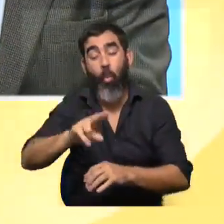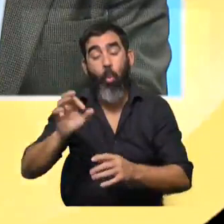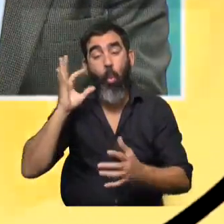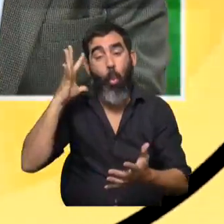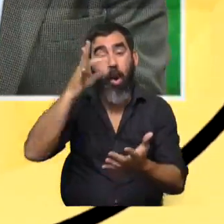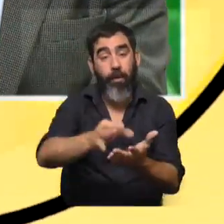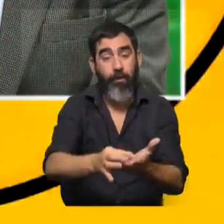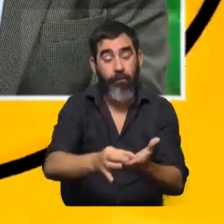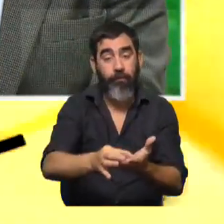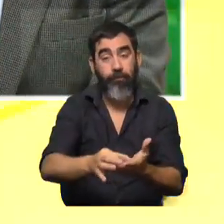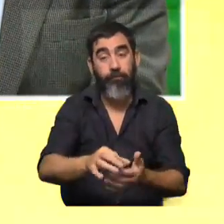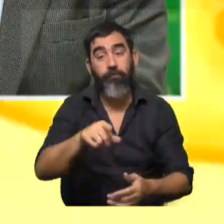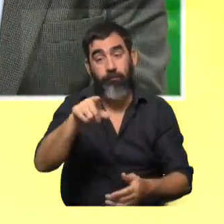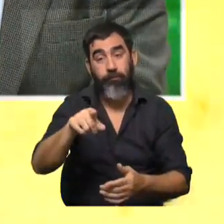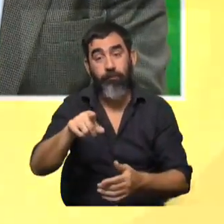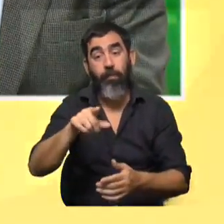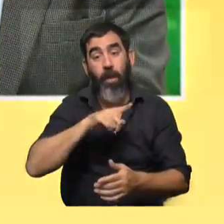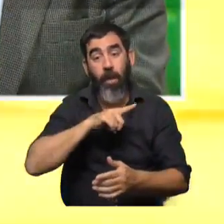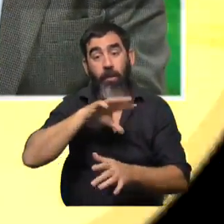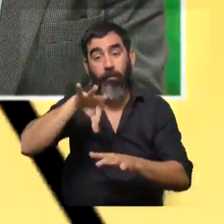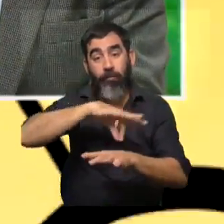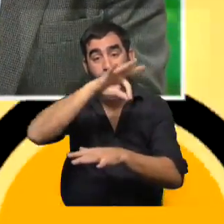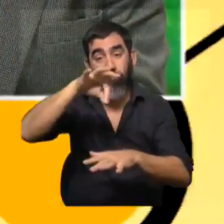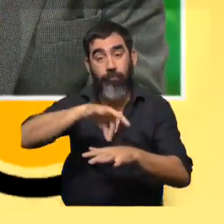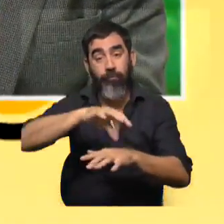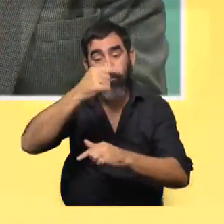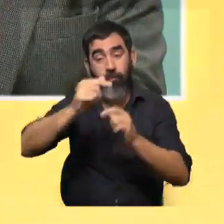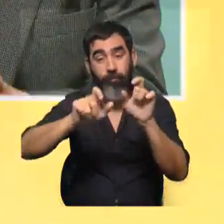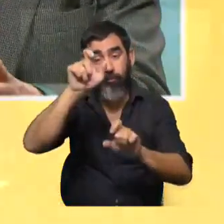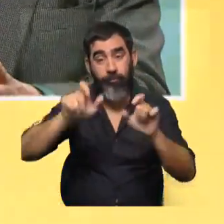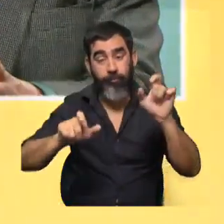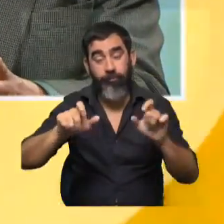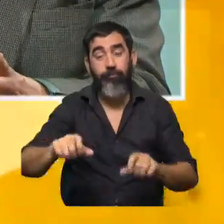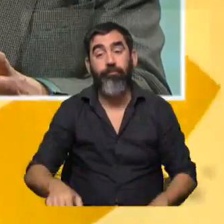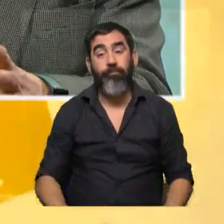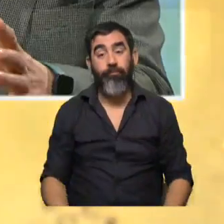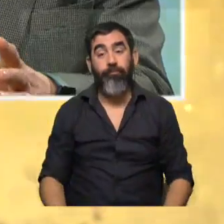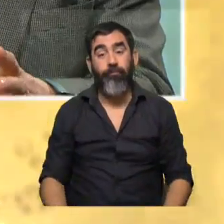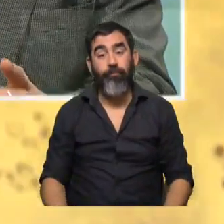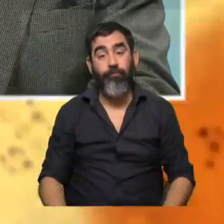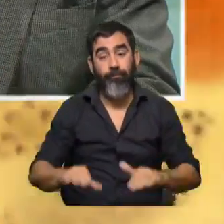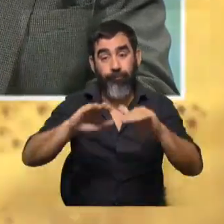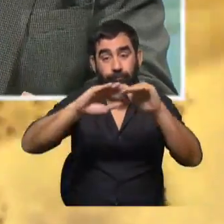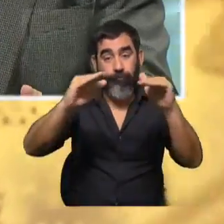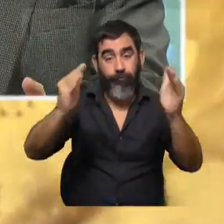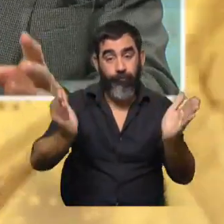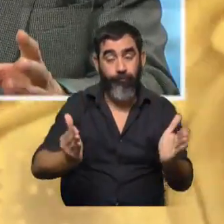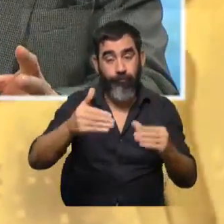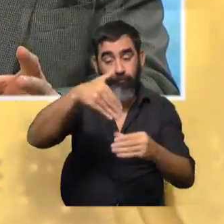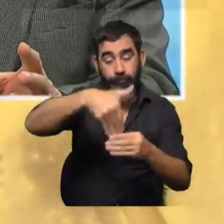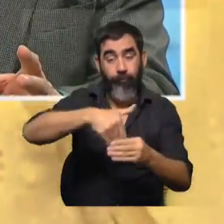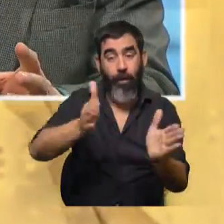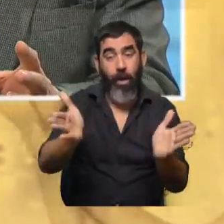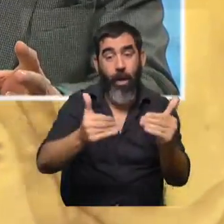interesante que hay apicultores, yo miraba recién unas imágenes de abejas, ¿no? Que tienen las colmenas en